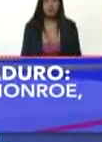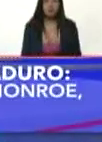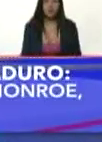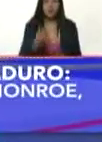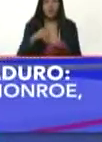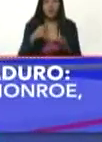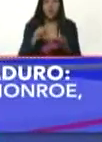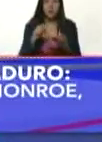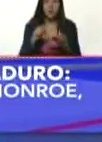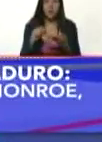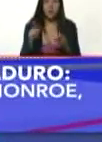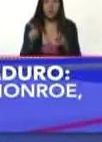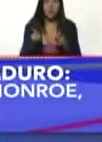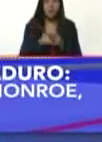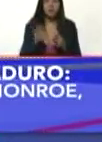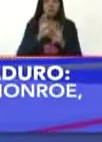escrito,